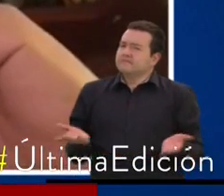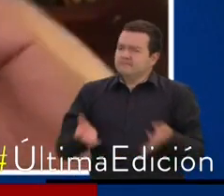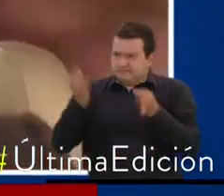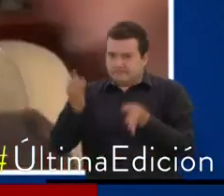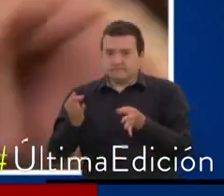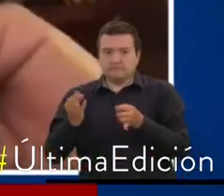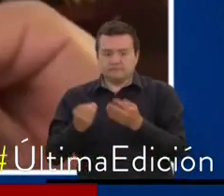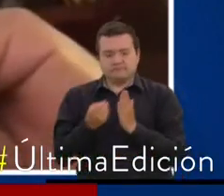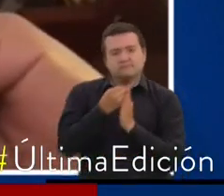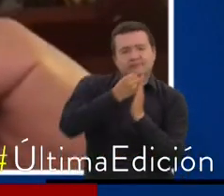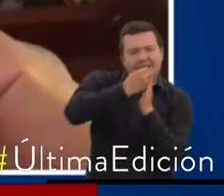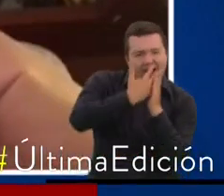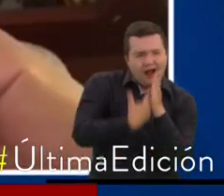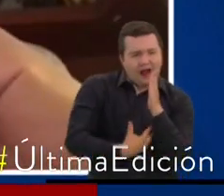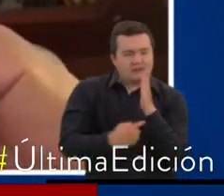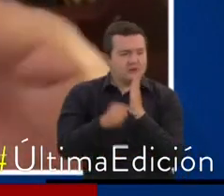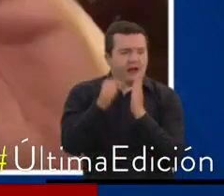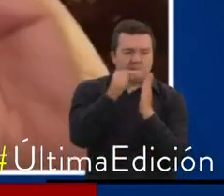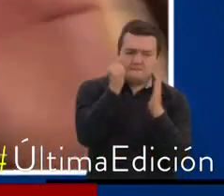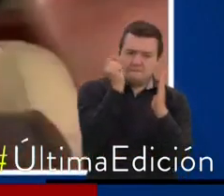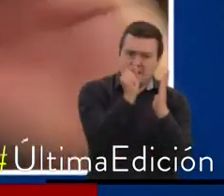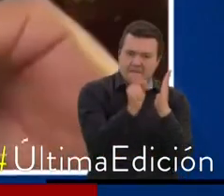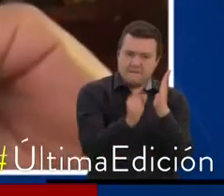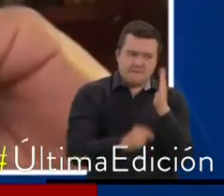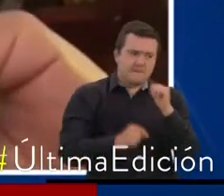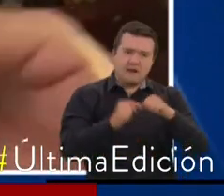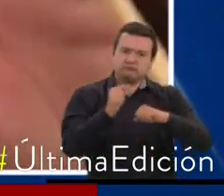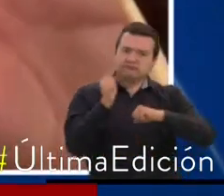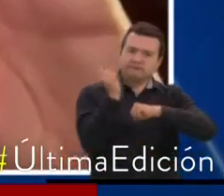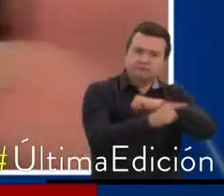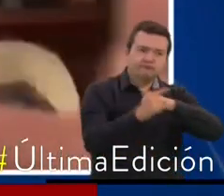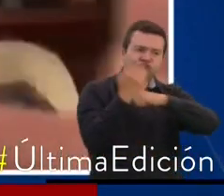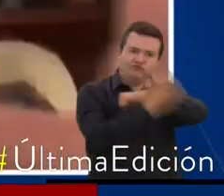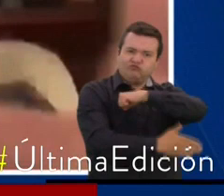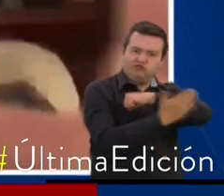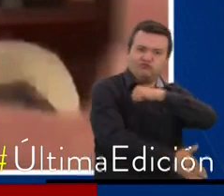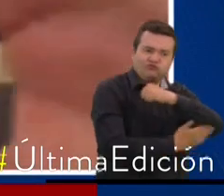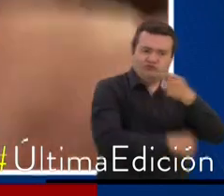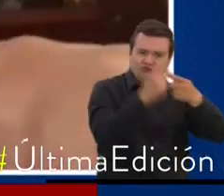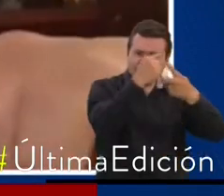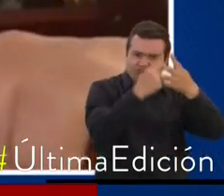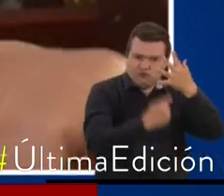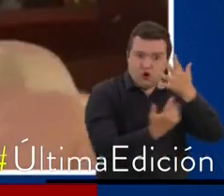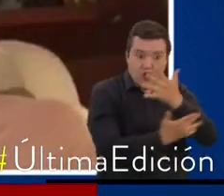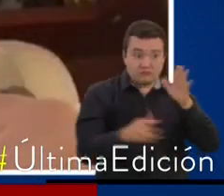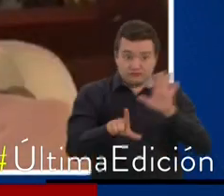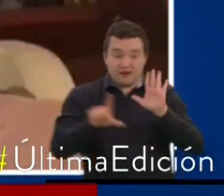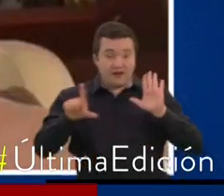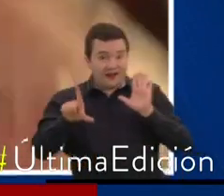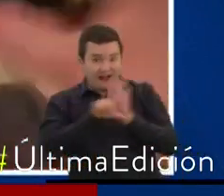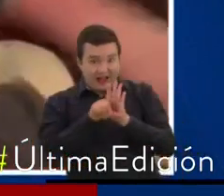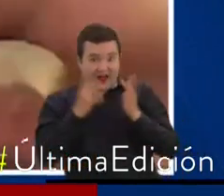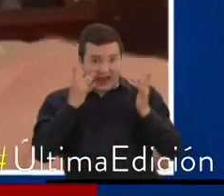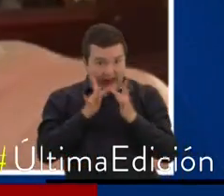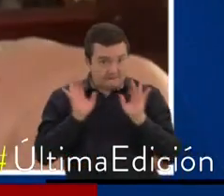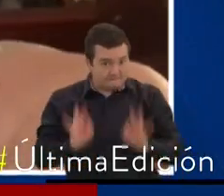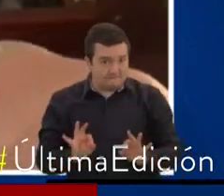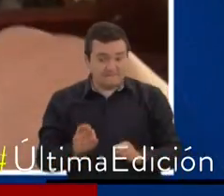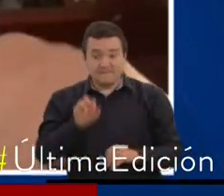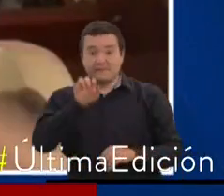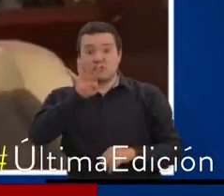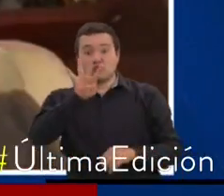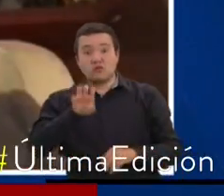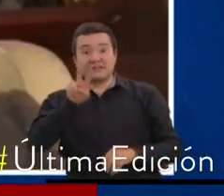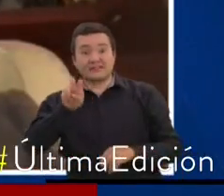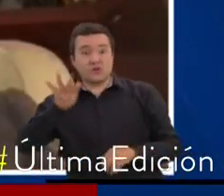imputación en los términos de la ley 906-2004. Segundo, que no puede una persona estar detenida sin formulación de